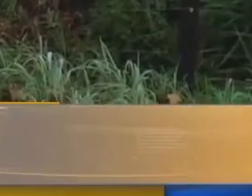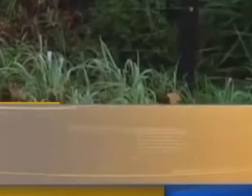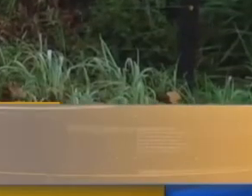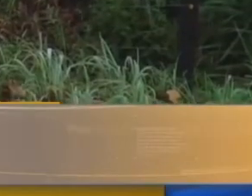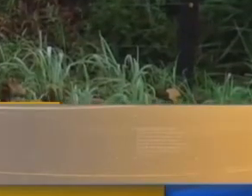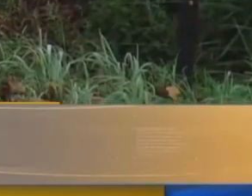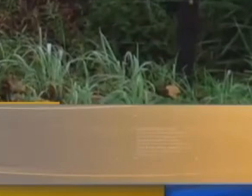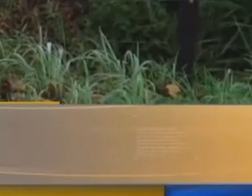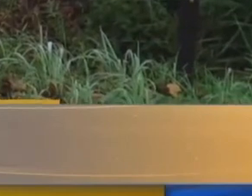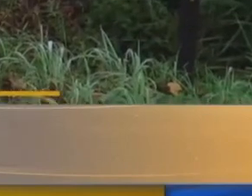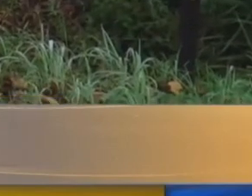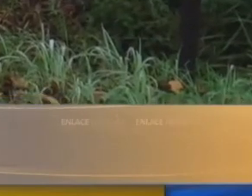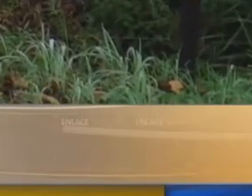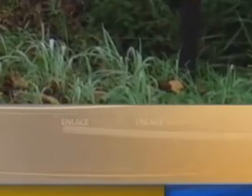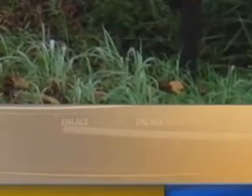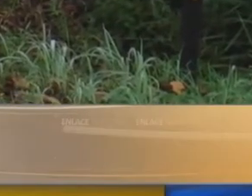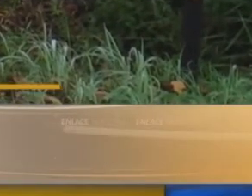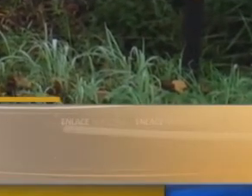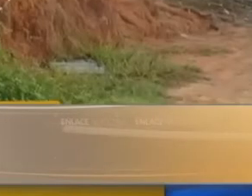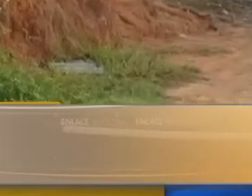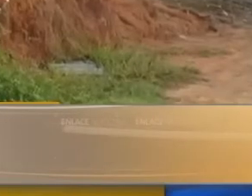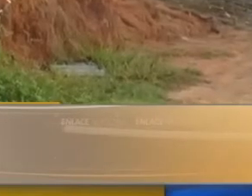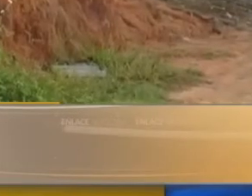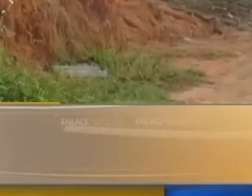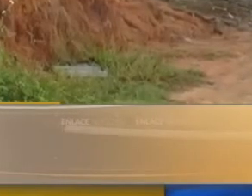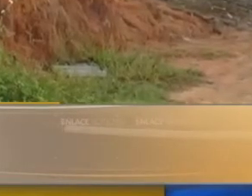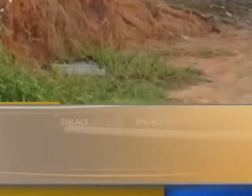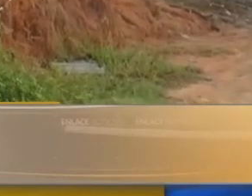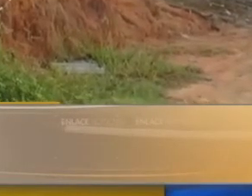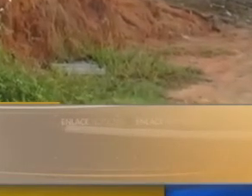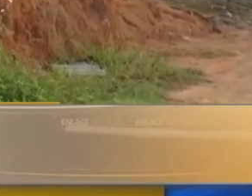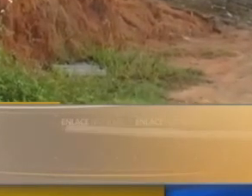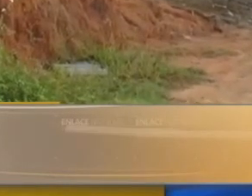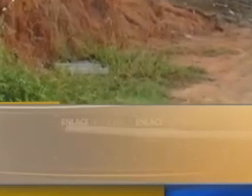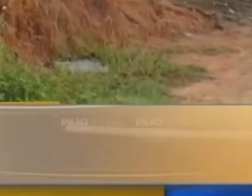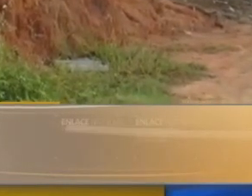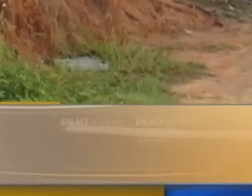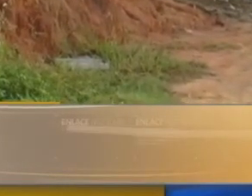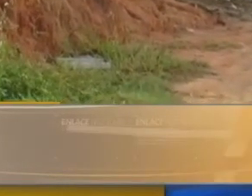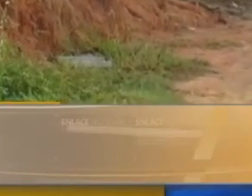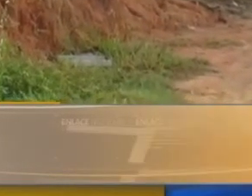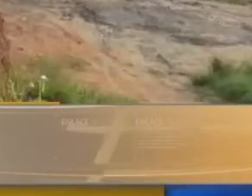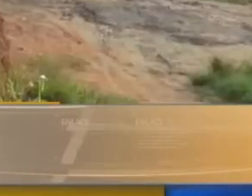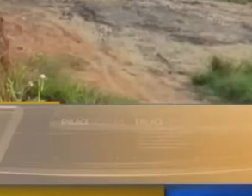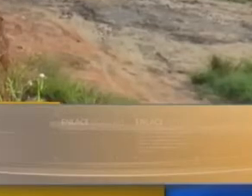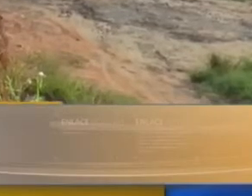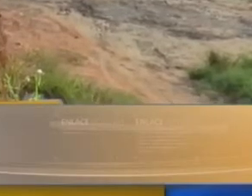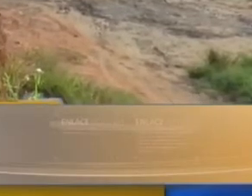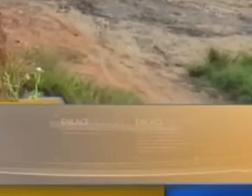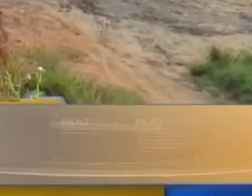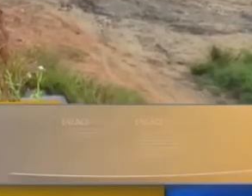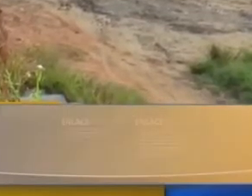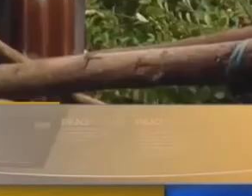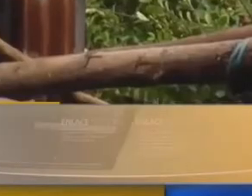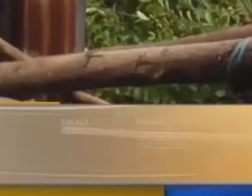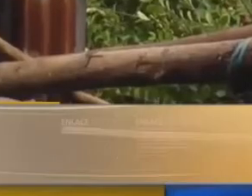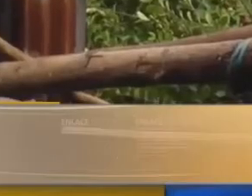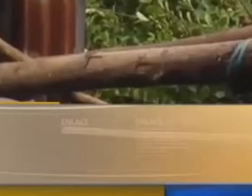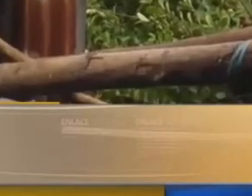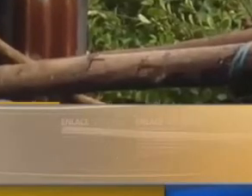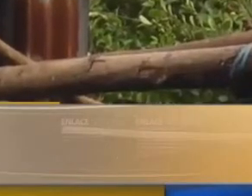Varias familias en la zona rural y urbana de Barranca Bermeja resultaron damnificadas por el fenómeno natural que se vivió la tarde de este miércoles. Familias esperan apoyo